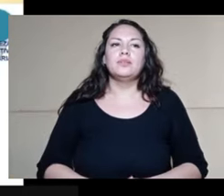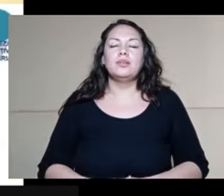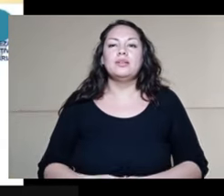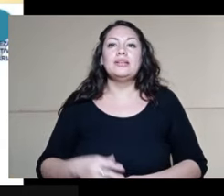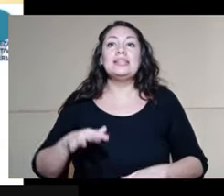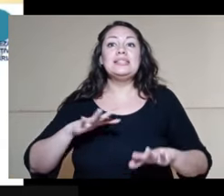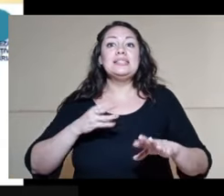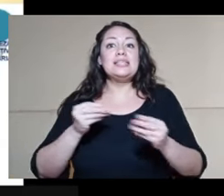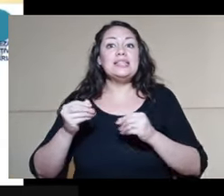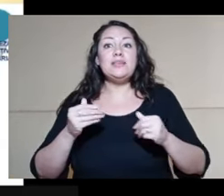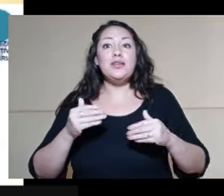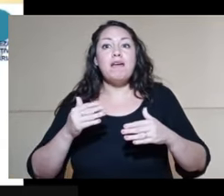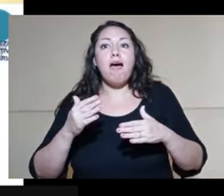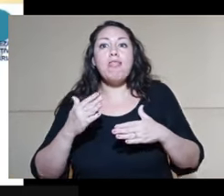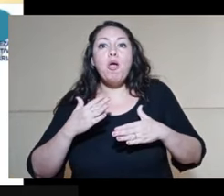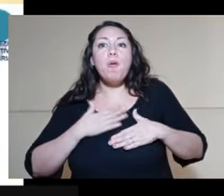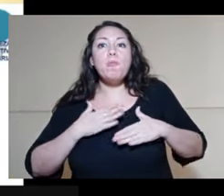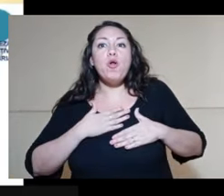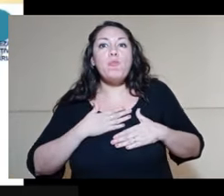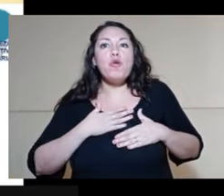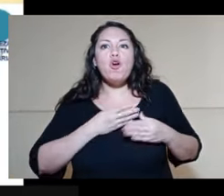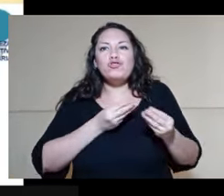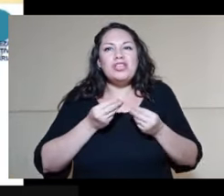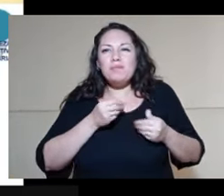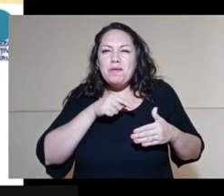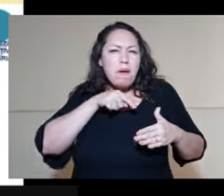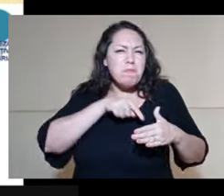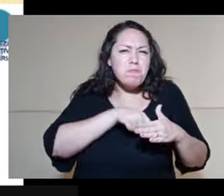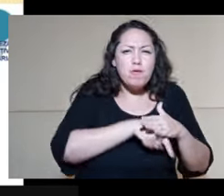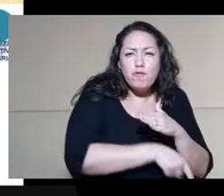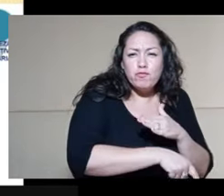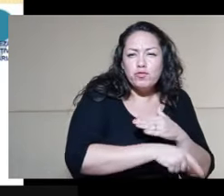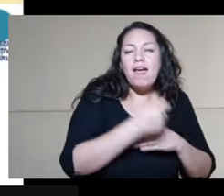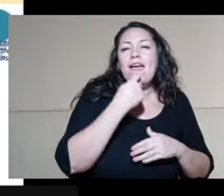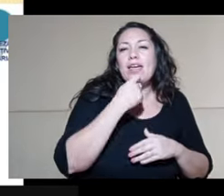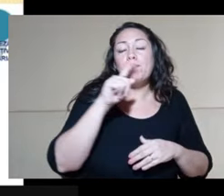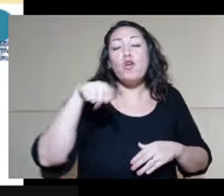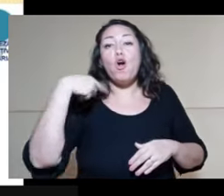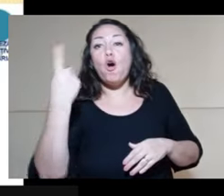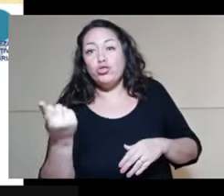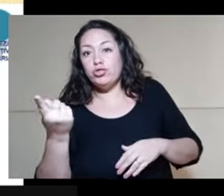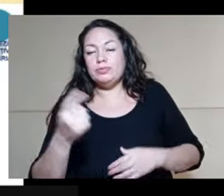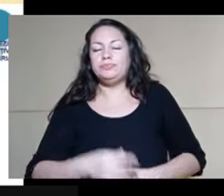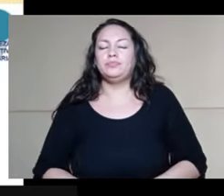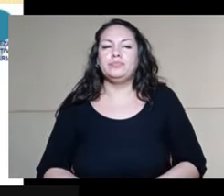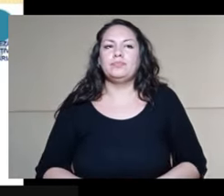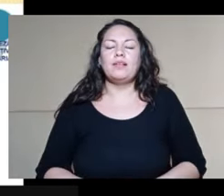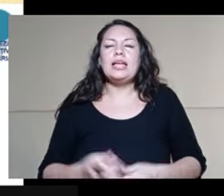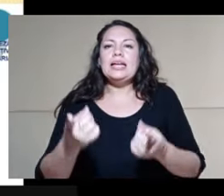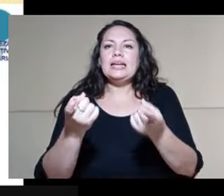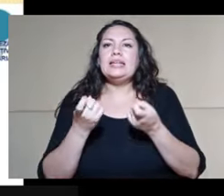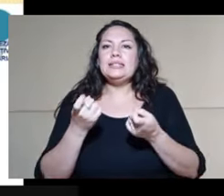que es una sensibilidad propioceptiva o sensibilidad profunda, vibratoria. Vamos a poner otro ejemplo. Que